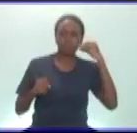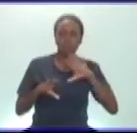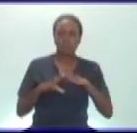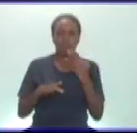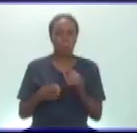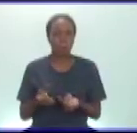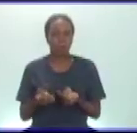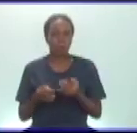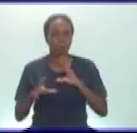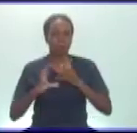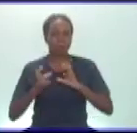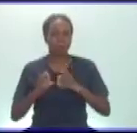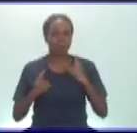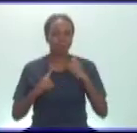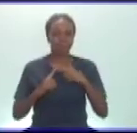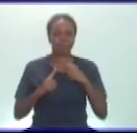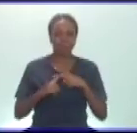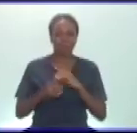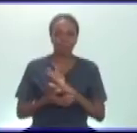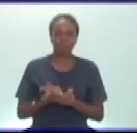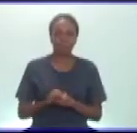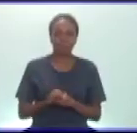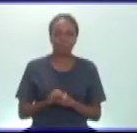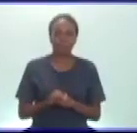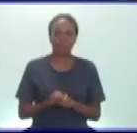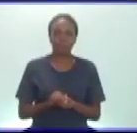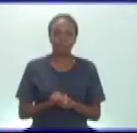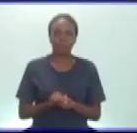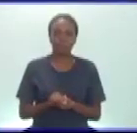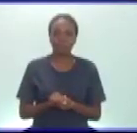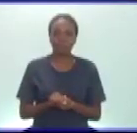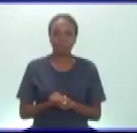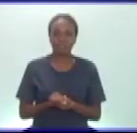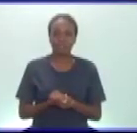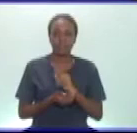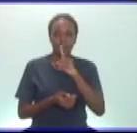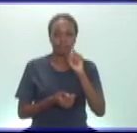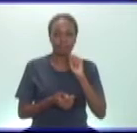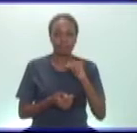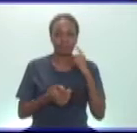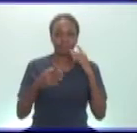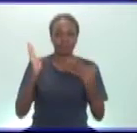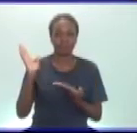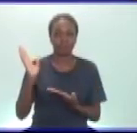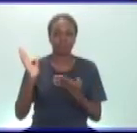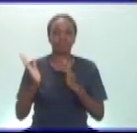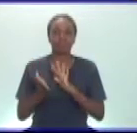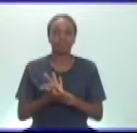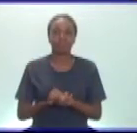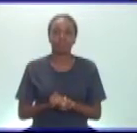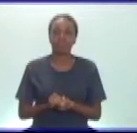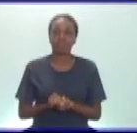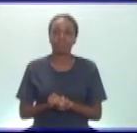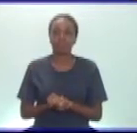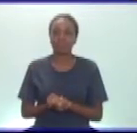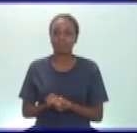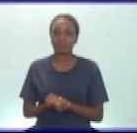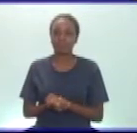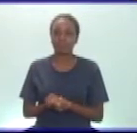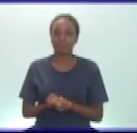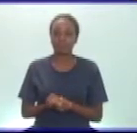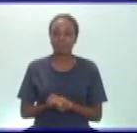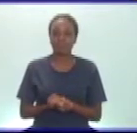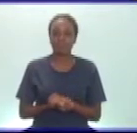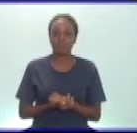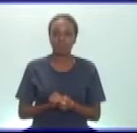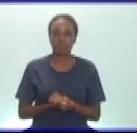tiene delante. Vamos a ver la primera pregunta. Marque con una cruz la respuesta correcta. El texto anterior, atendiendo